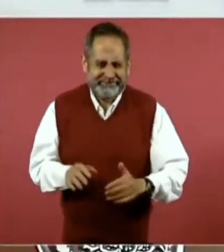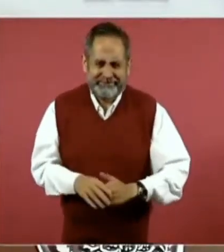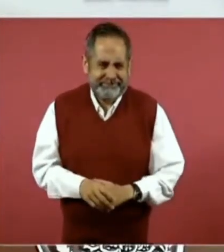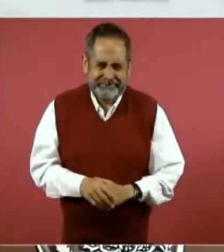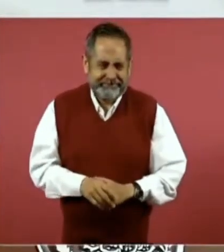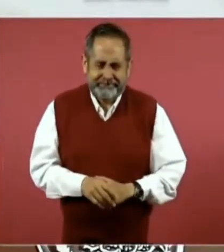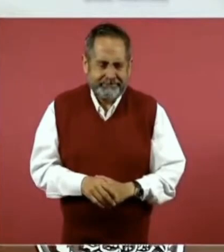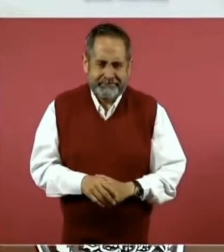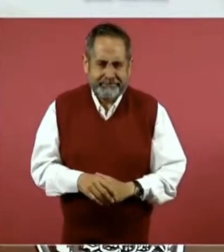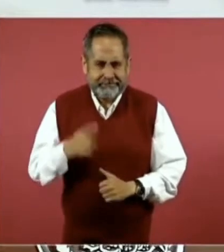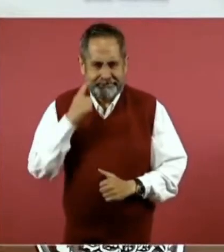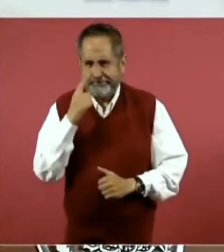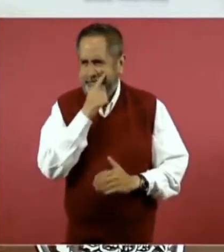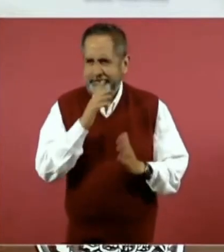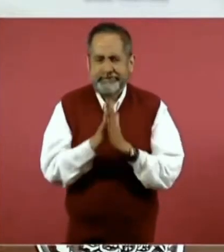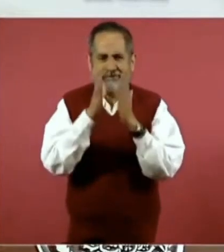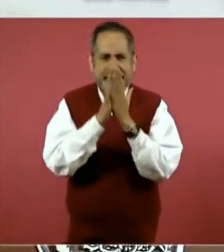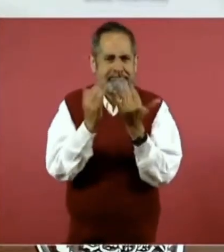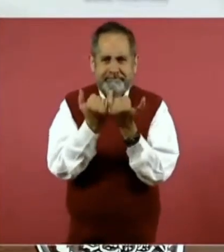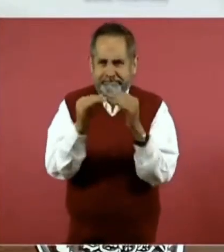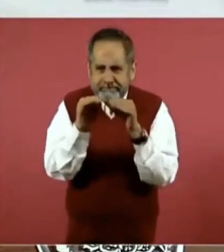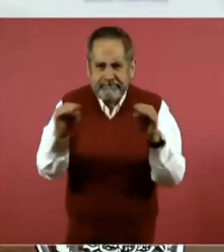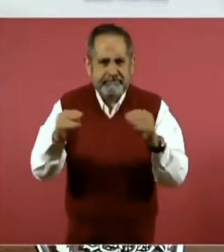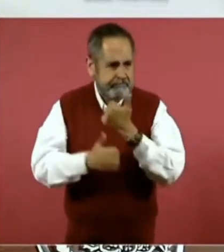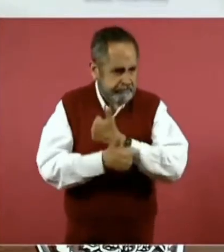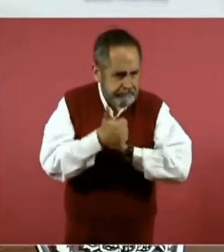La democracia es competencia, la democracia